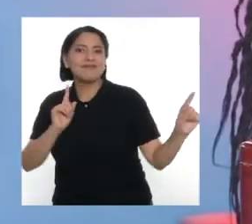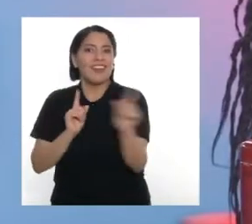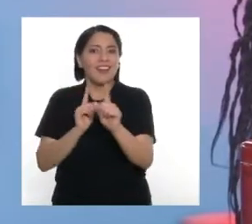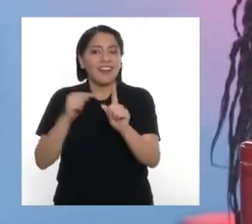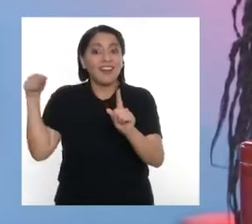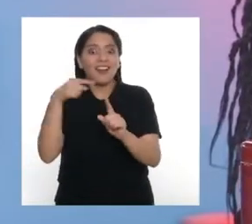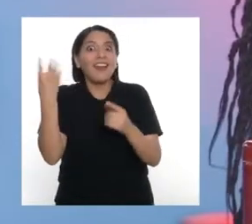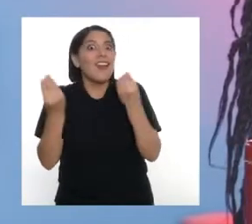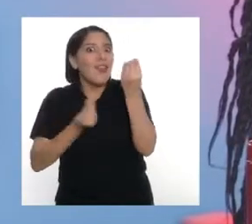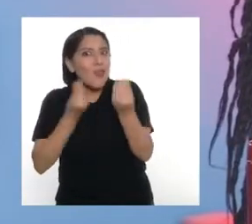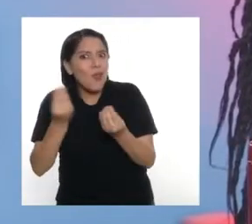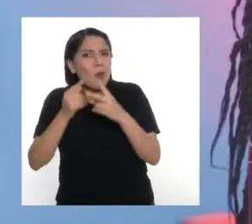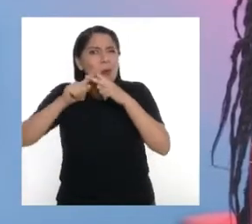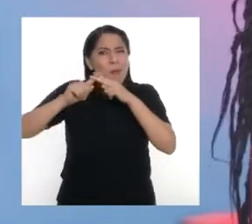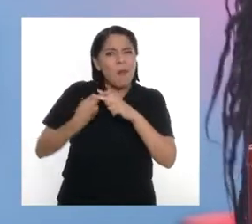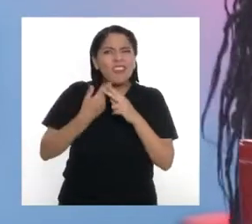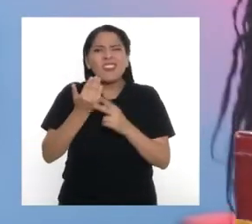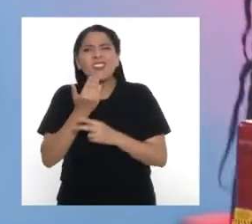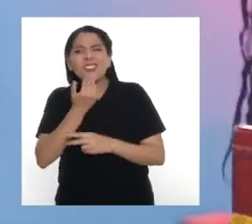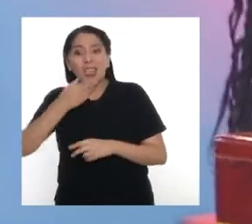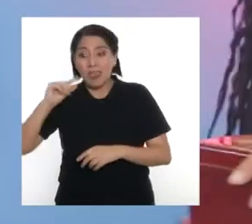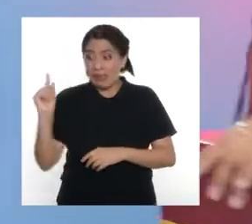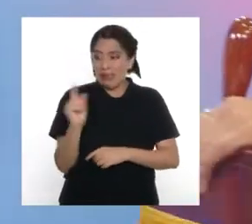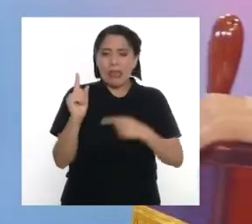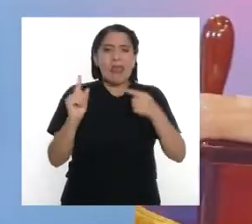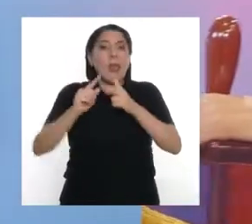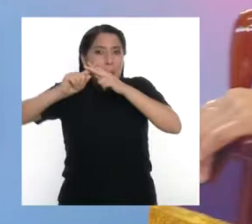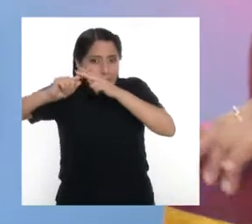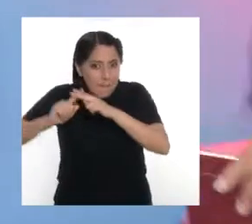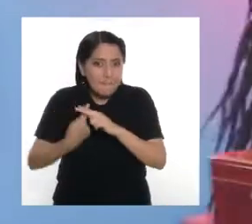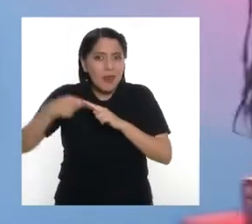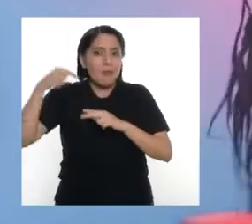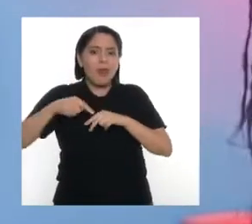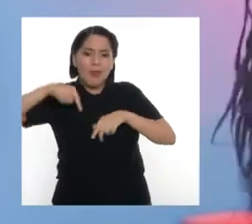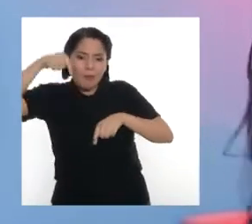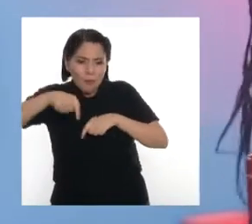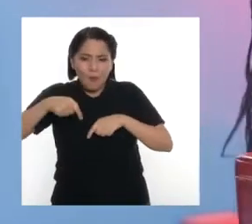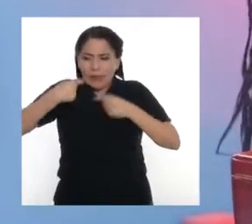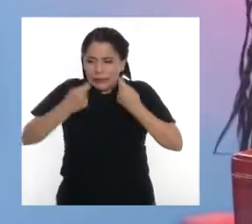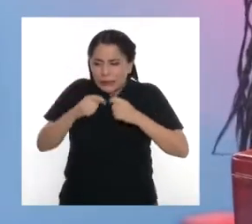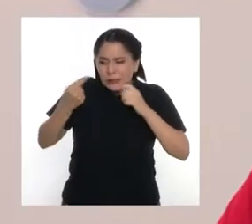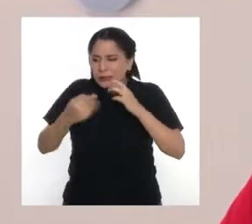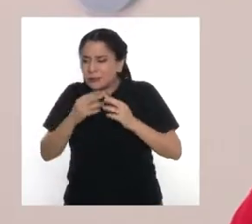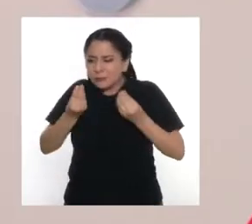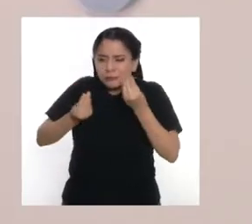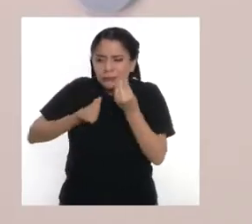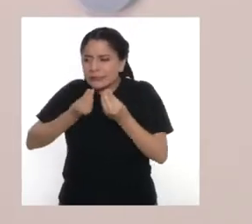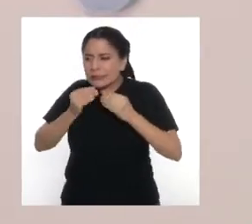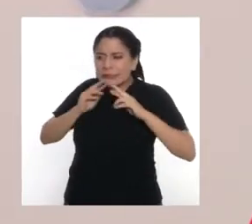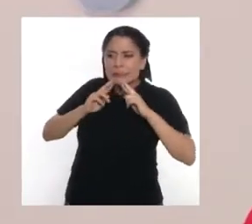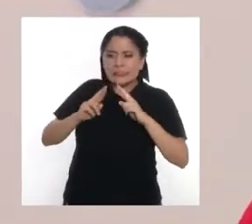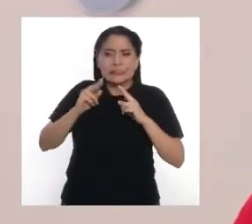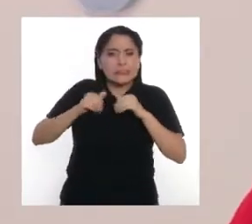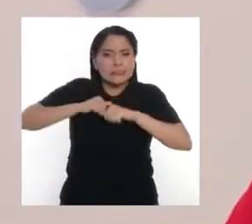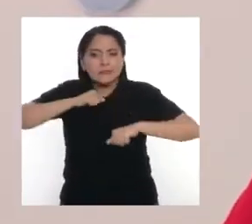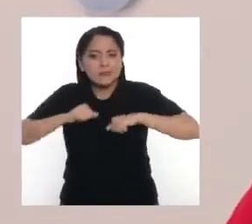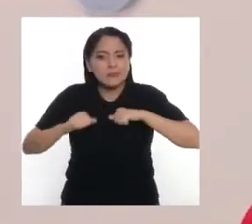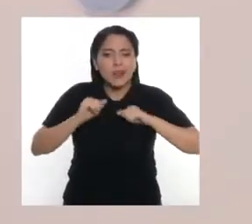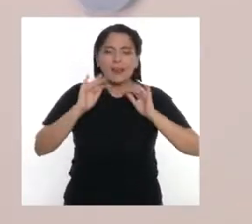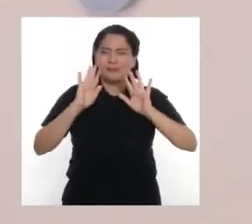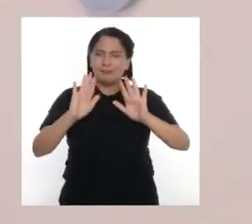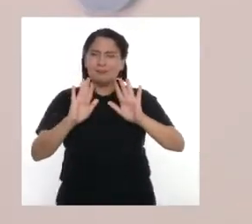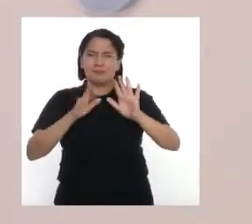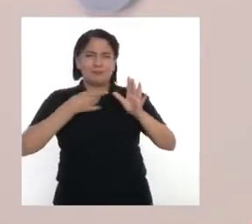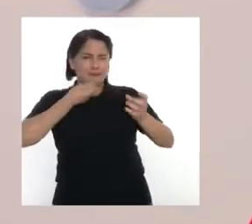otro. Entonces, ahora quien empieza debe proponer el ritmo para que la otra persona lo imite. A ver, vamos